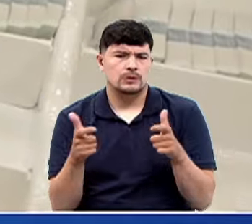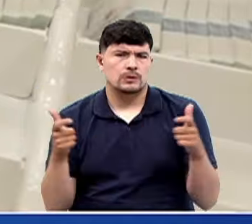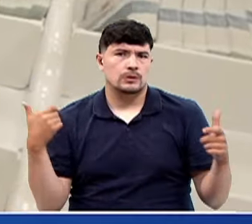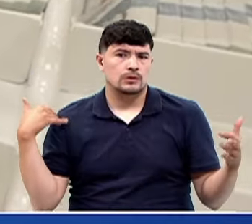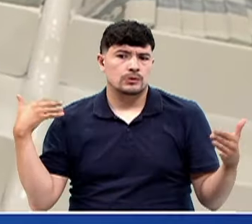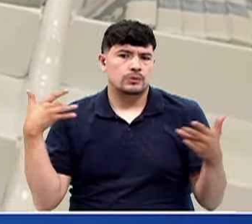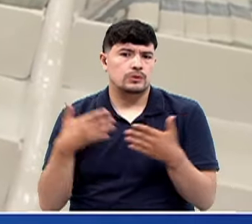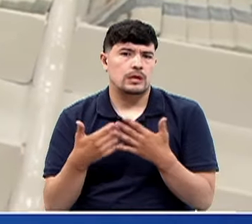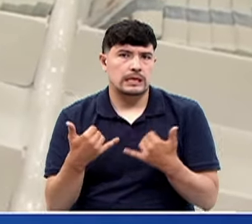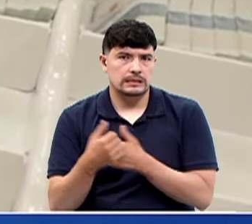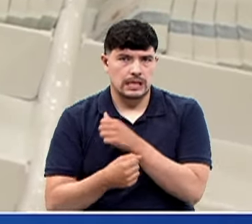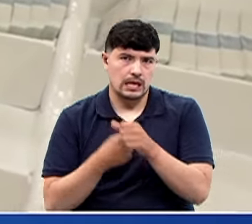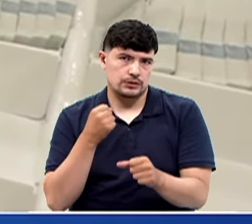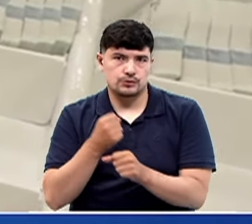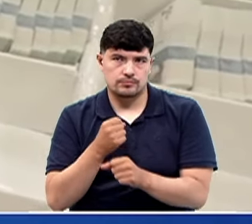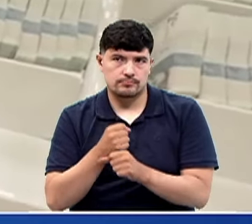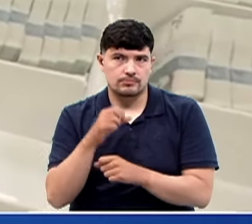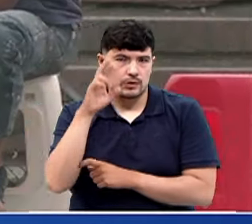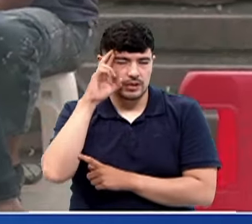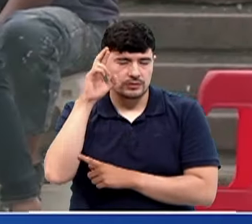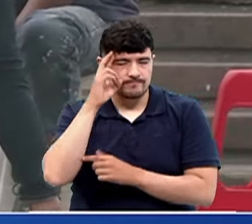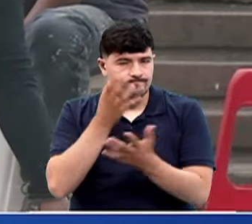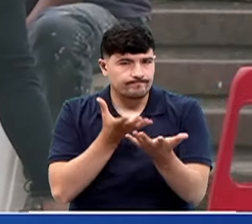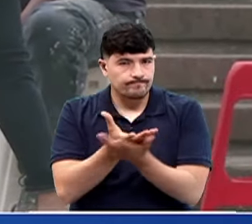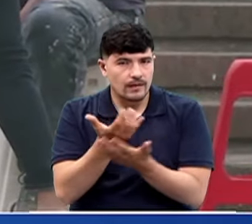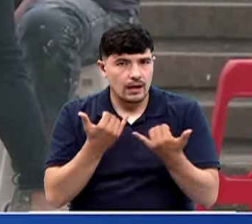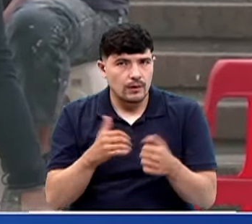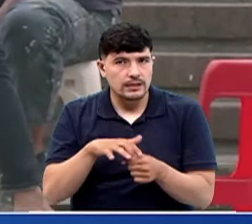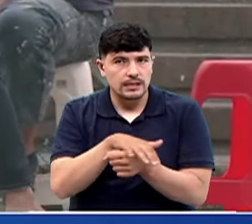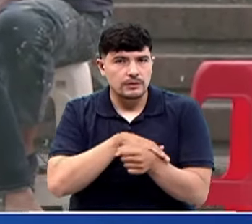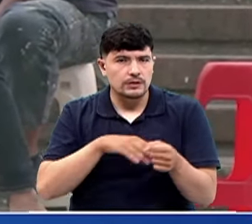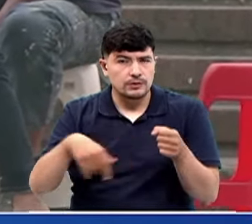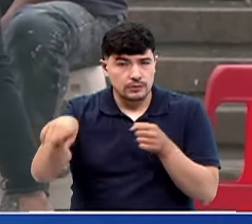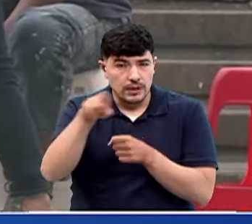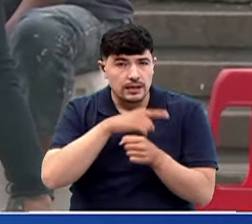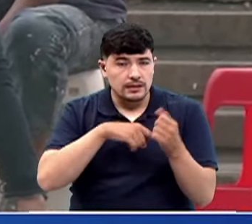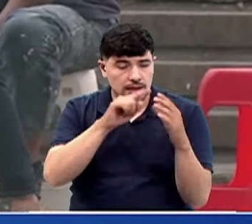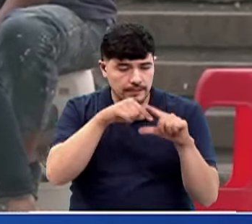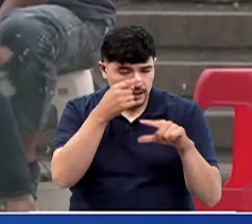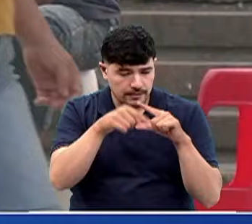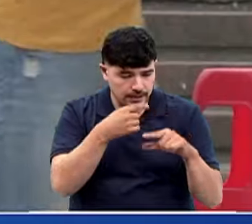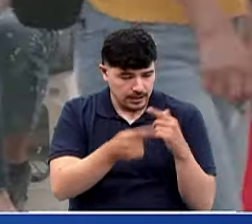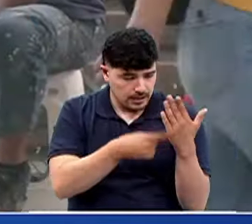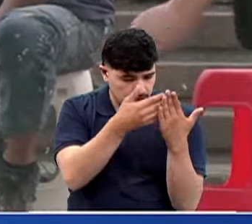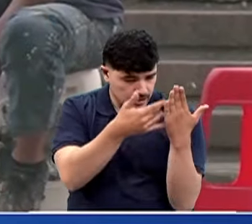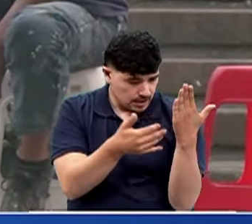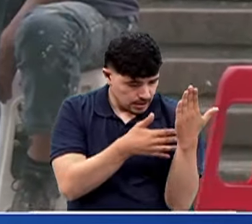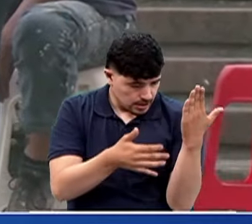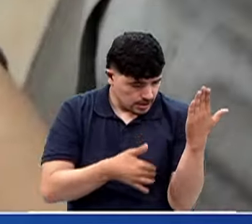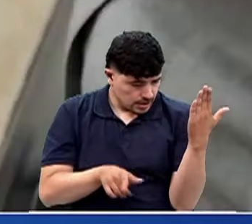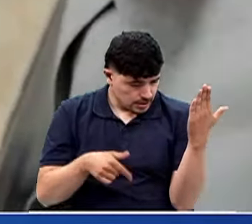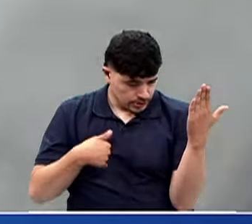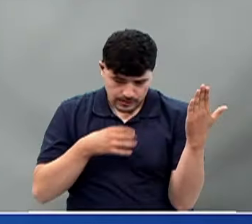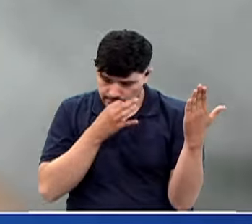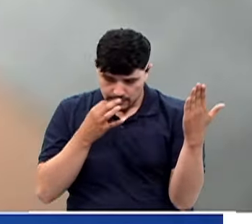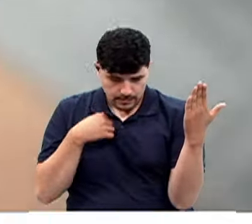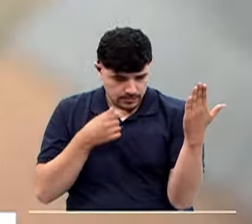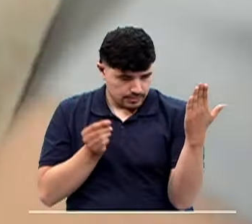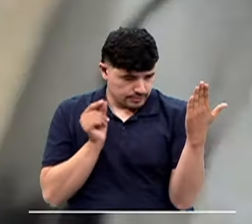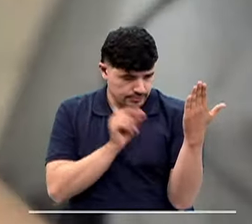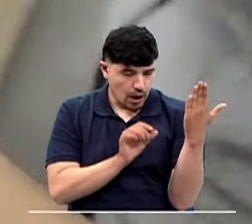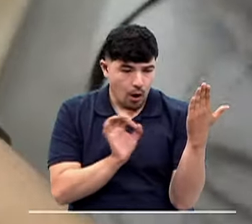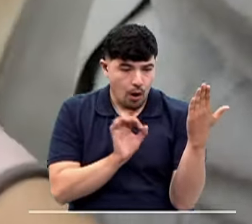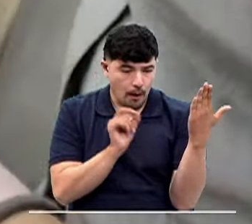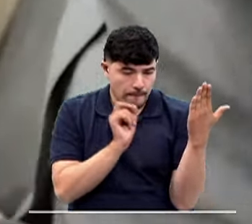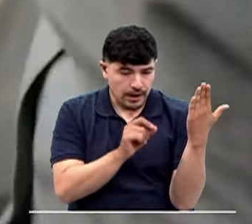el último año las recomendaciones En estos casos es evitar suministrar claves a extraños y hacer click en